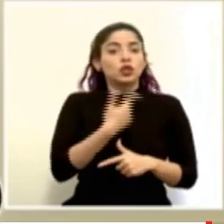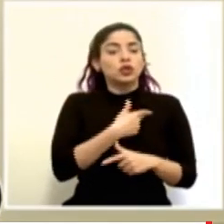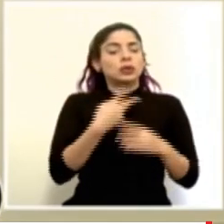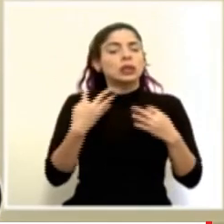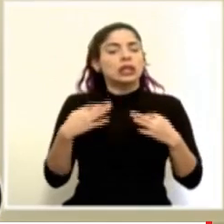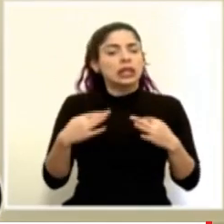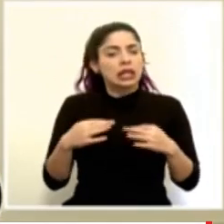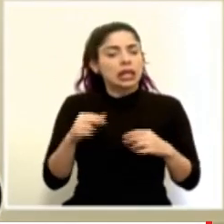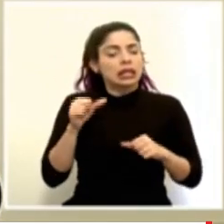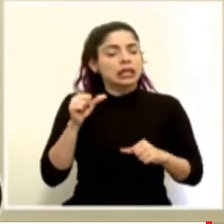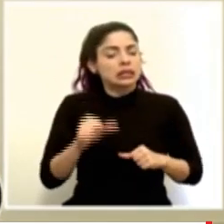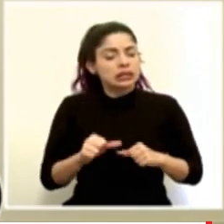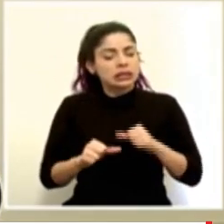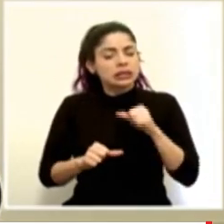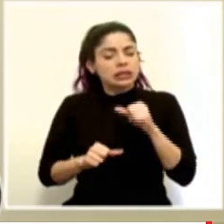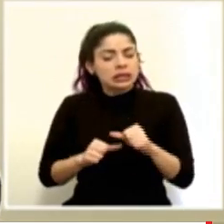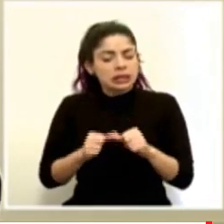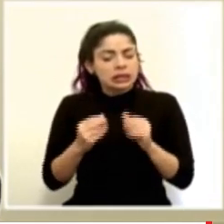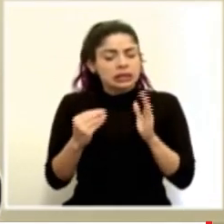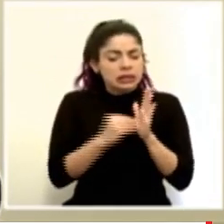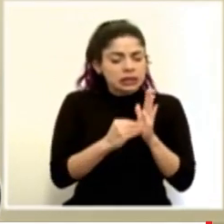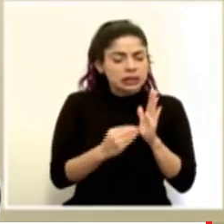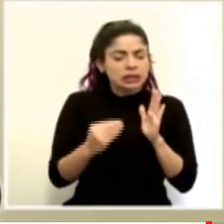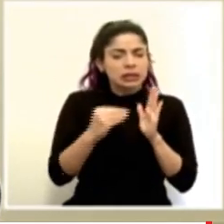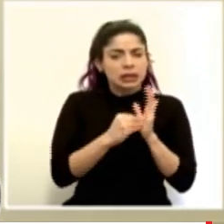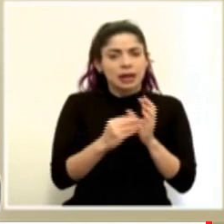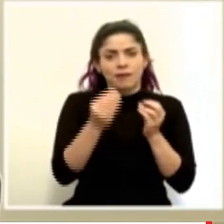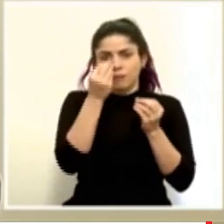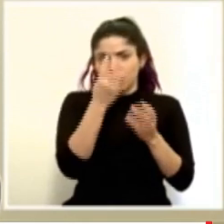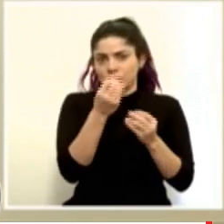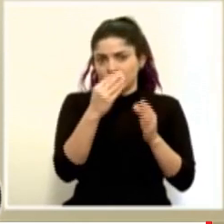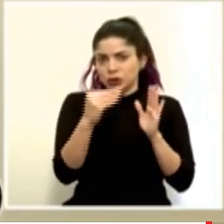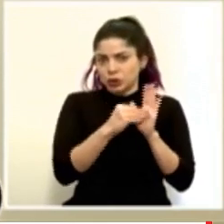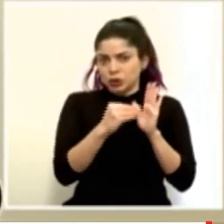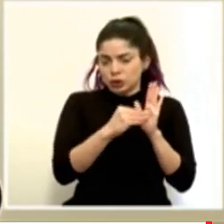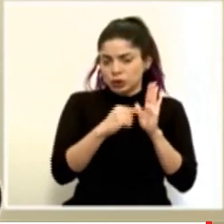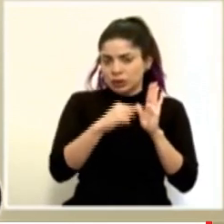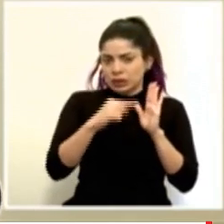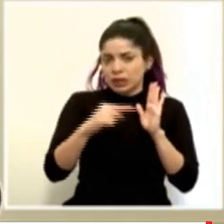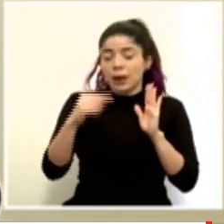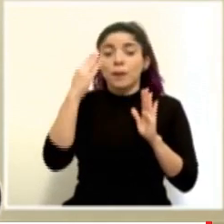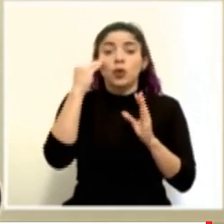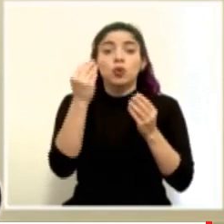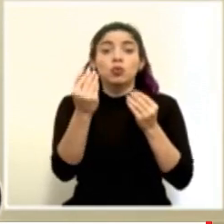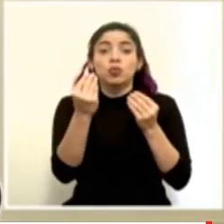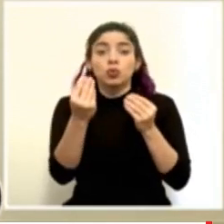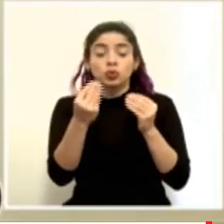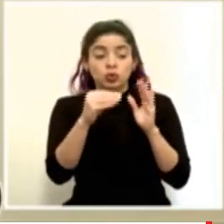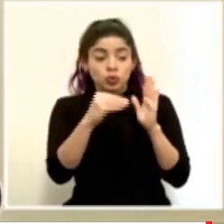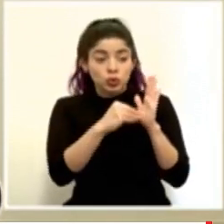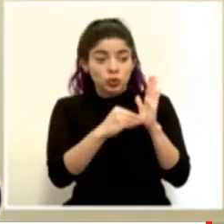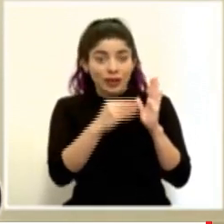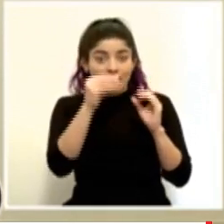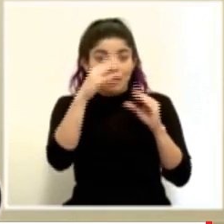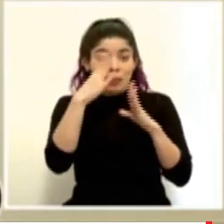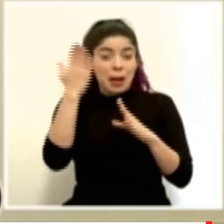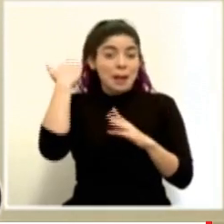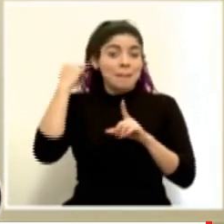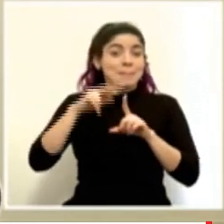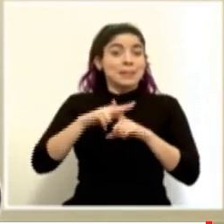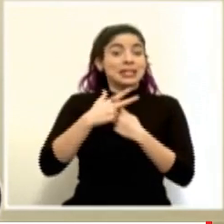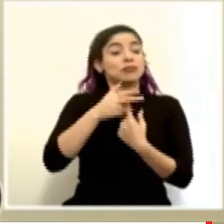tratado de ir avanzando en establecer indicadores cada vez más, porque en esto pues incluso muchos de los indicadores que se planteaban